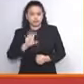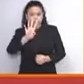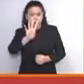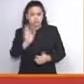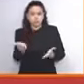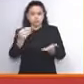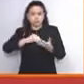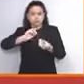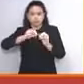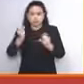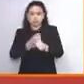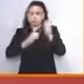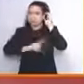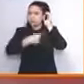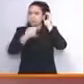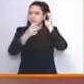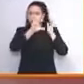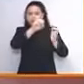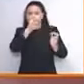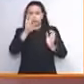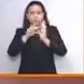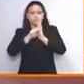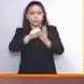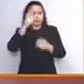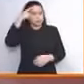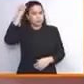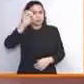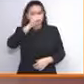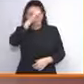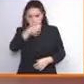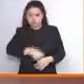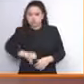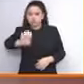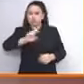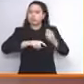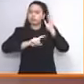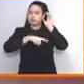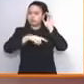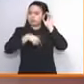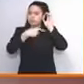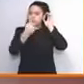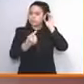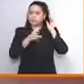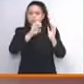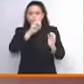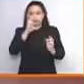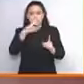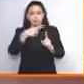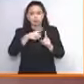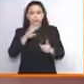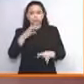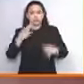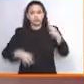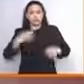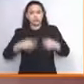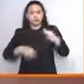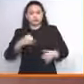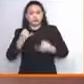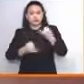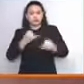Y este es el 4. Repito, número ganador de la diaria 06 elefante y para más uno es el 06 más 4.